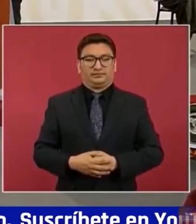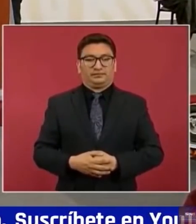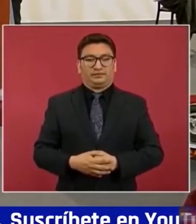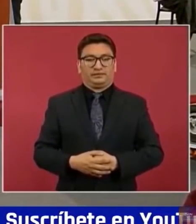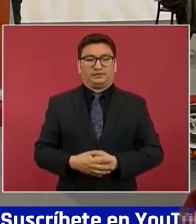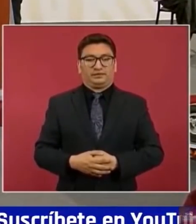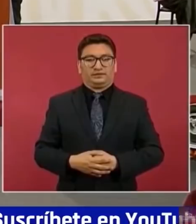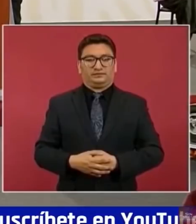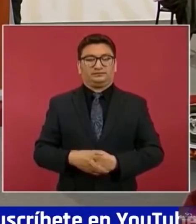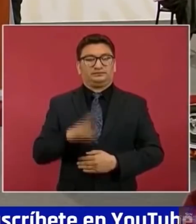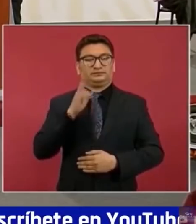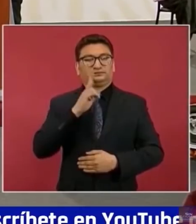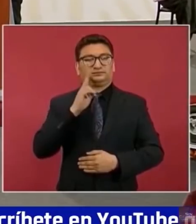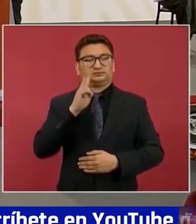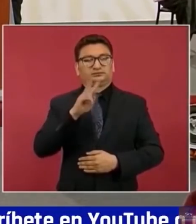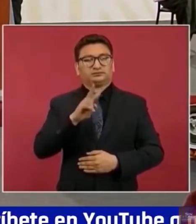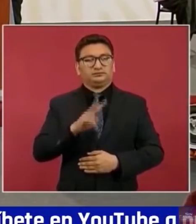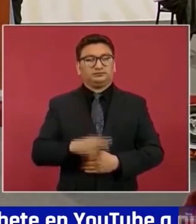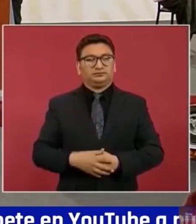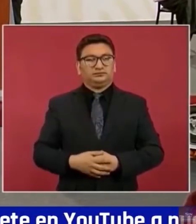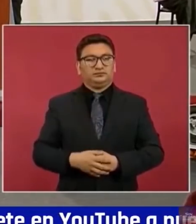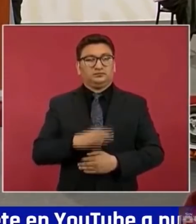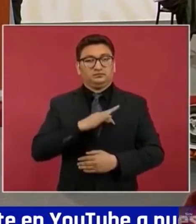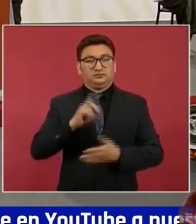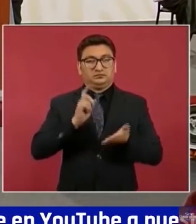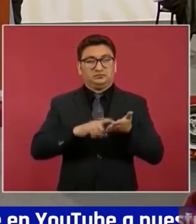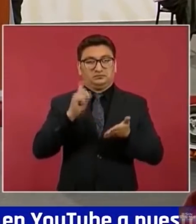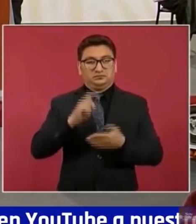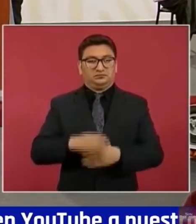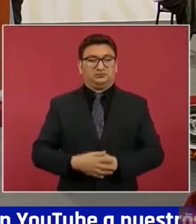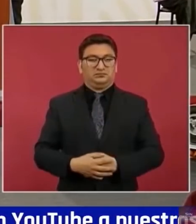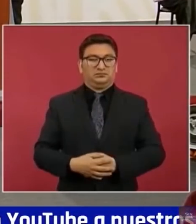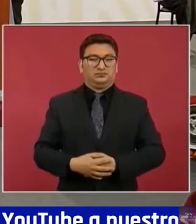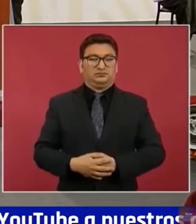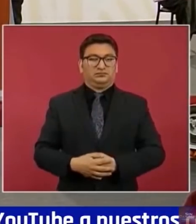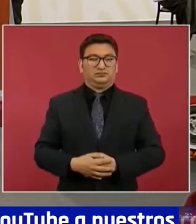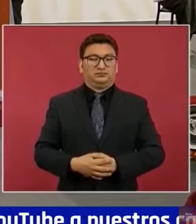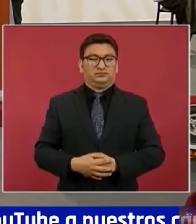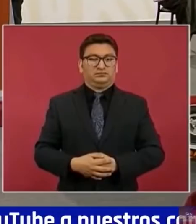A ver si le pones ¿sí?